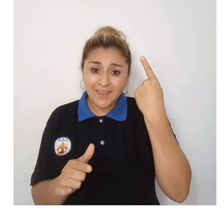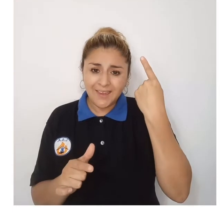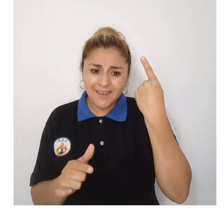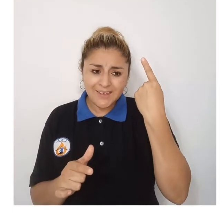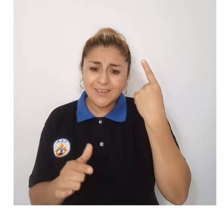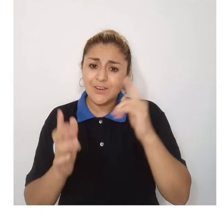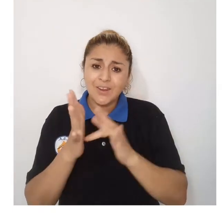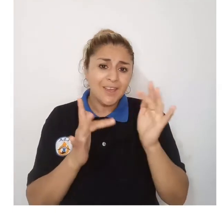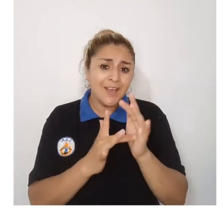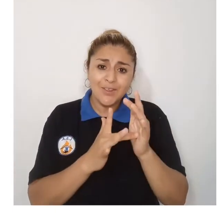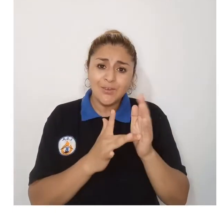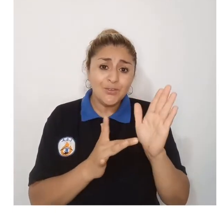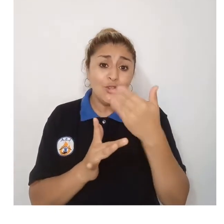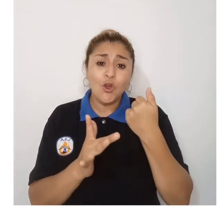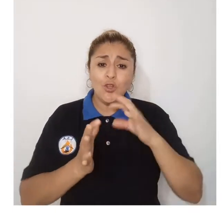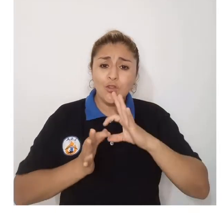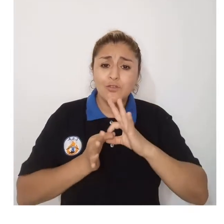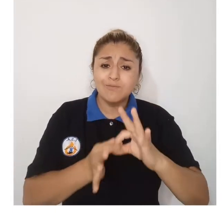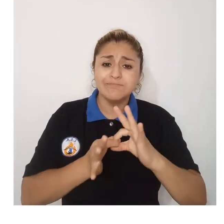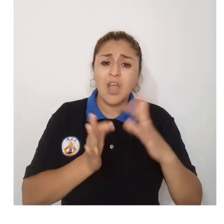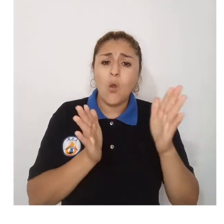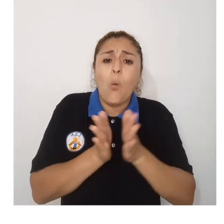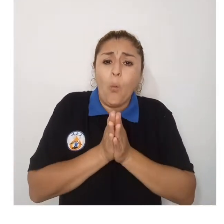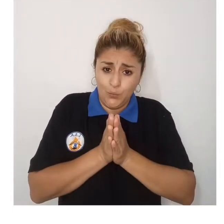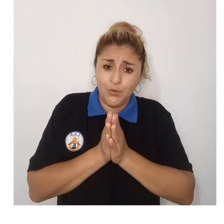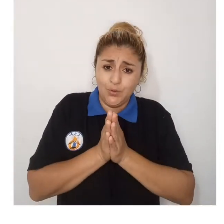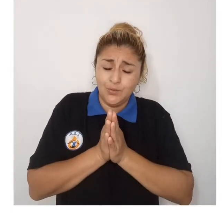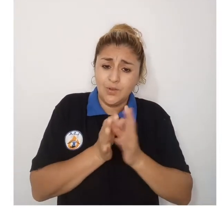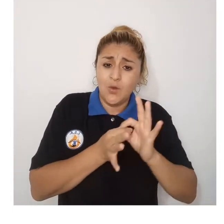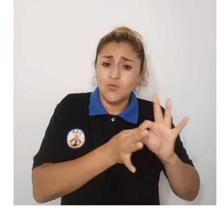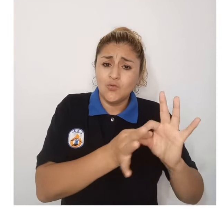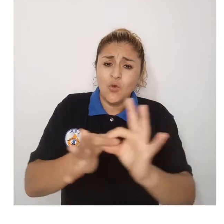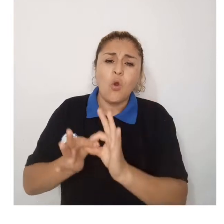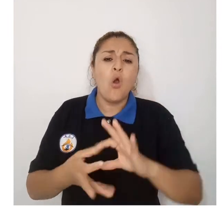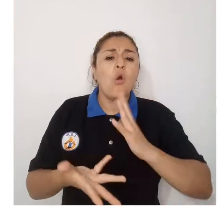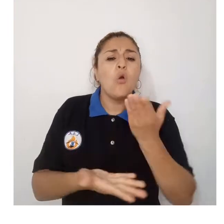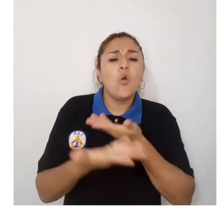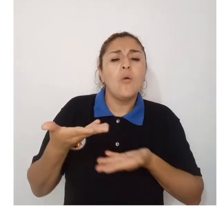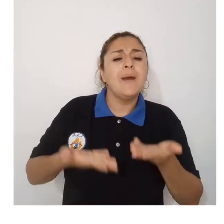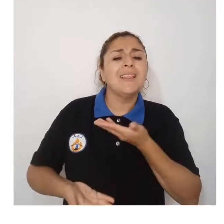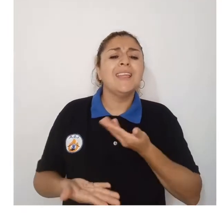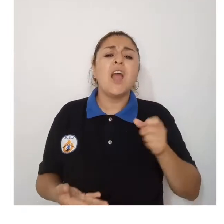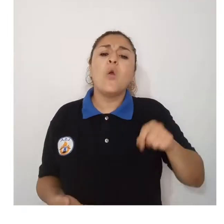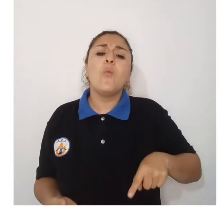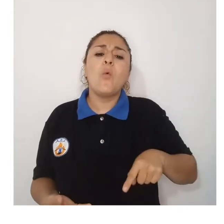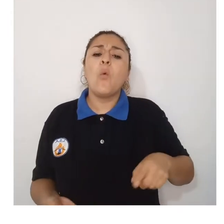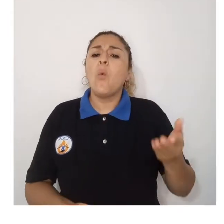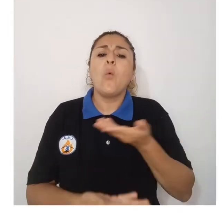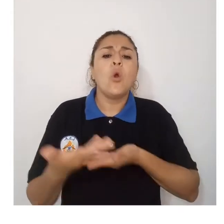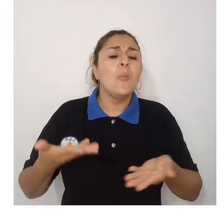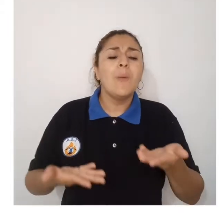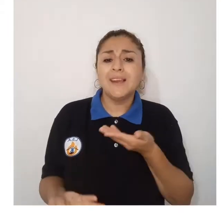y tenían en común todas las cosas verso